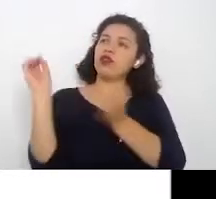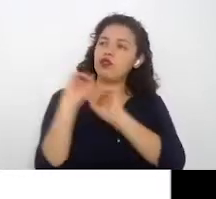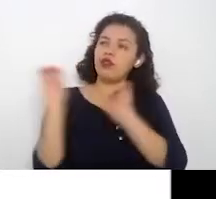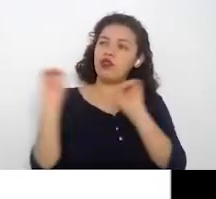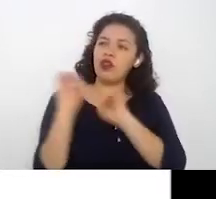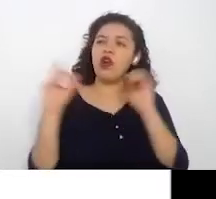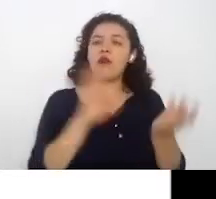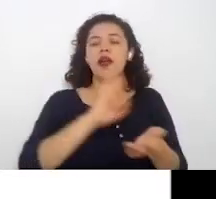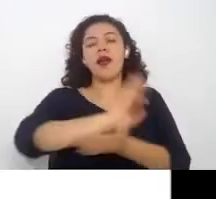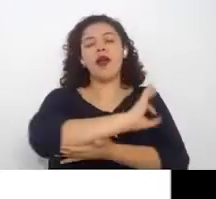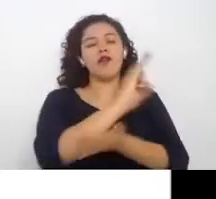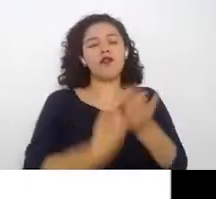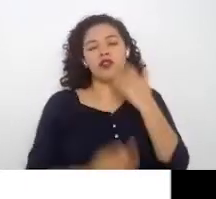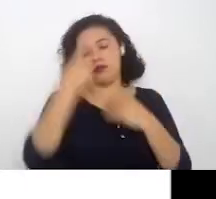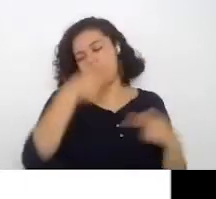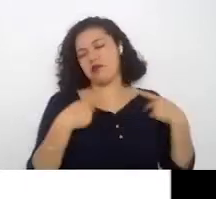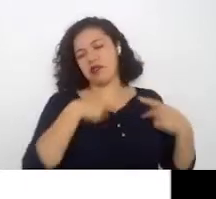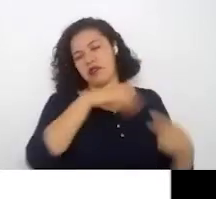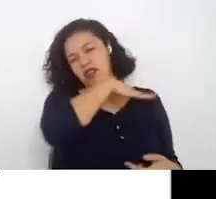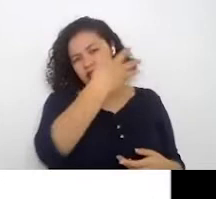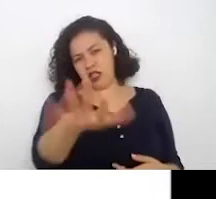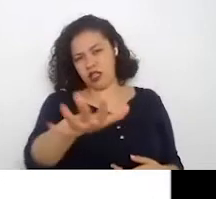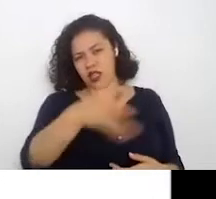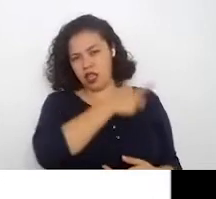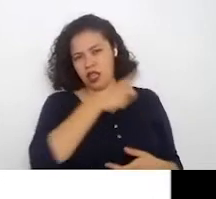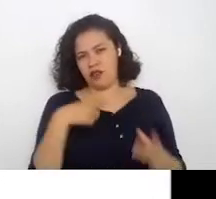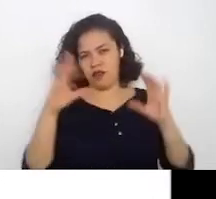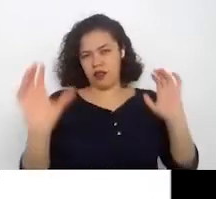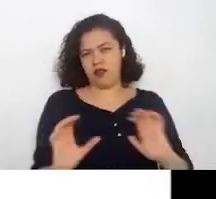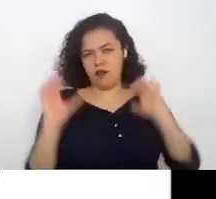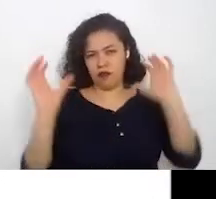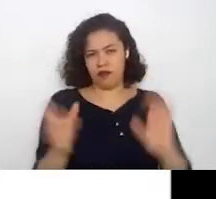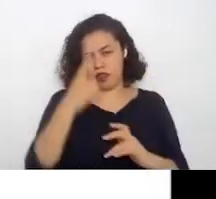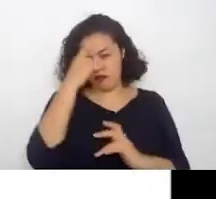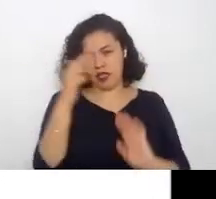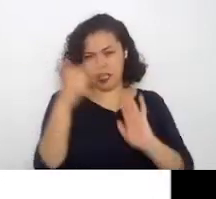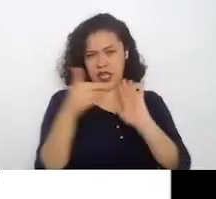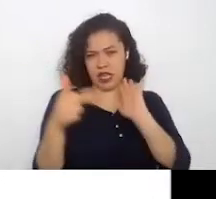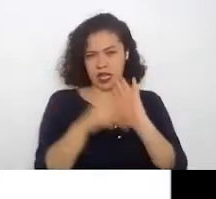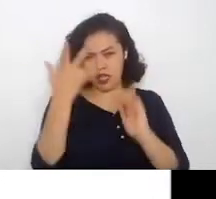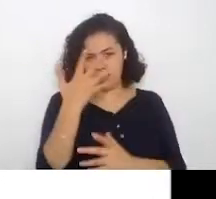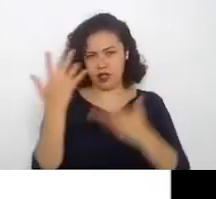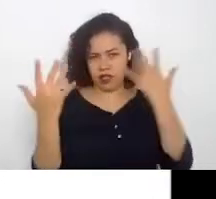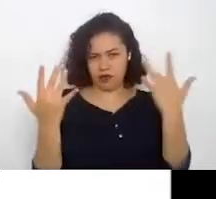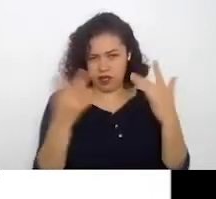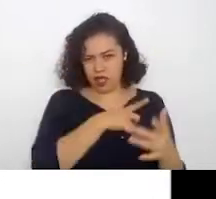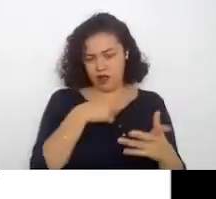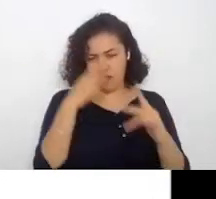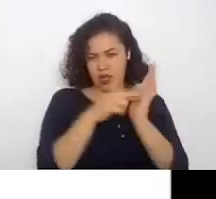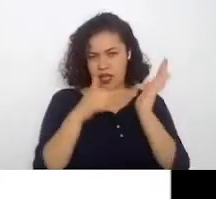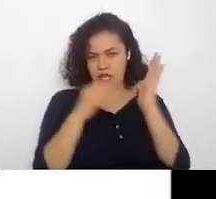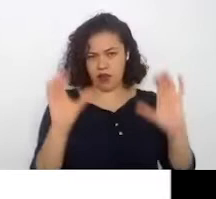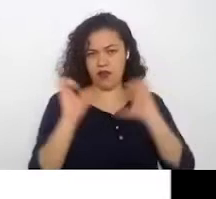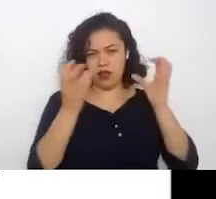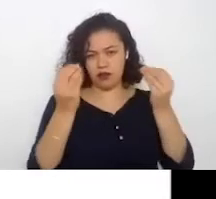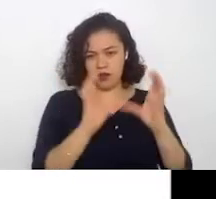factura a público en general y van a tener que cuidar también la regla del 50-50. Entonces, mucho cuidado en